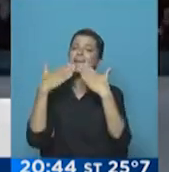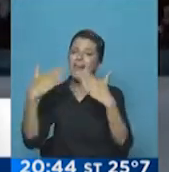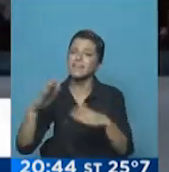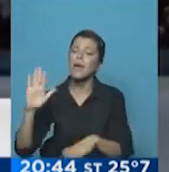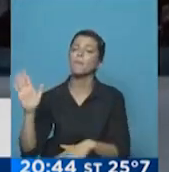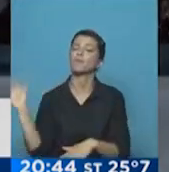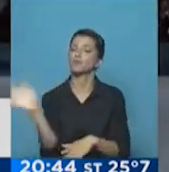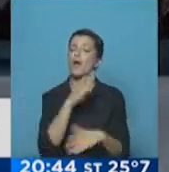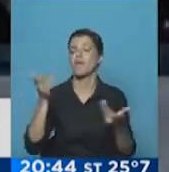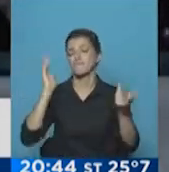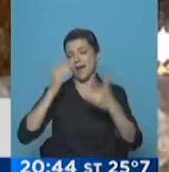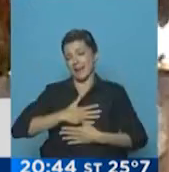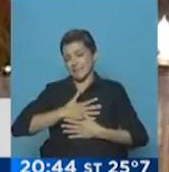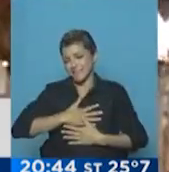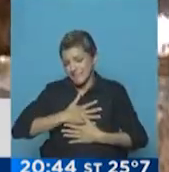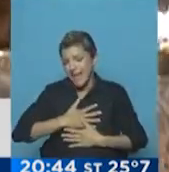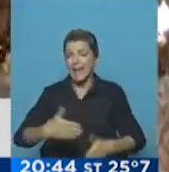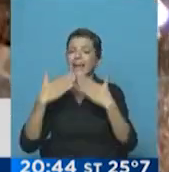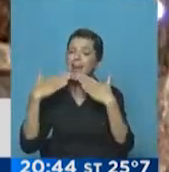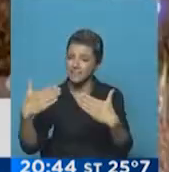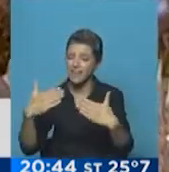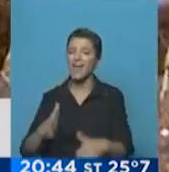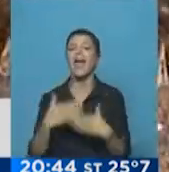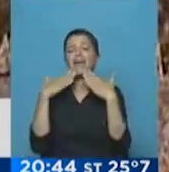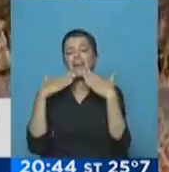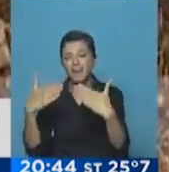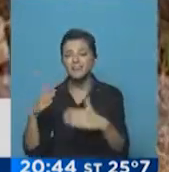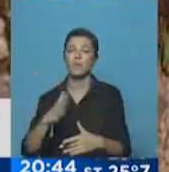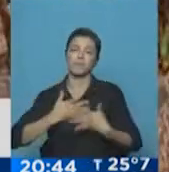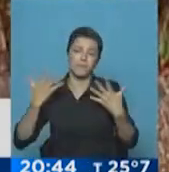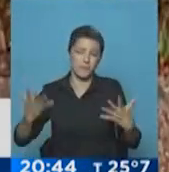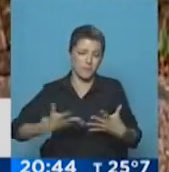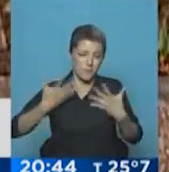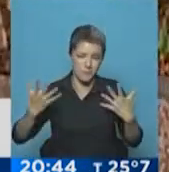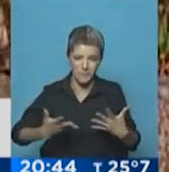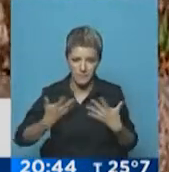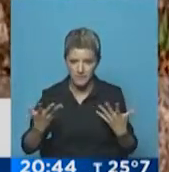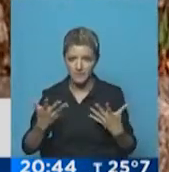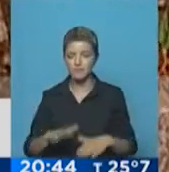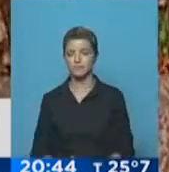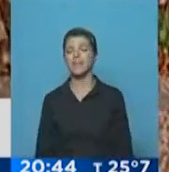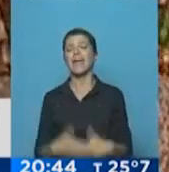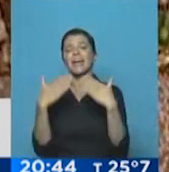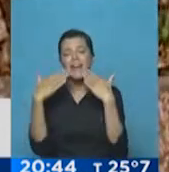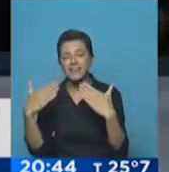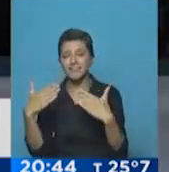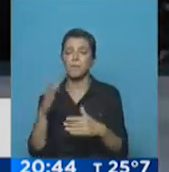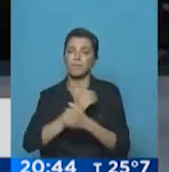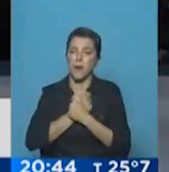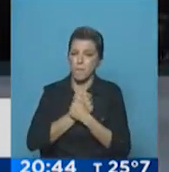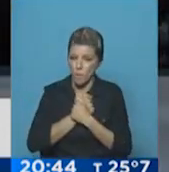por tanta felicidad, gracias por tanta alegría, gracias por tanto